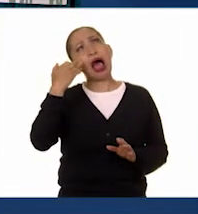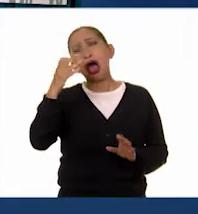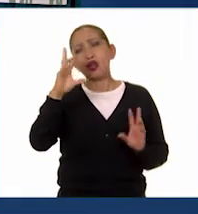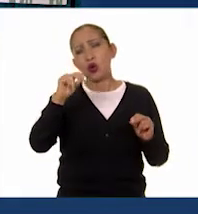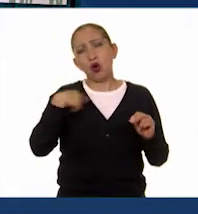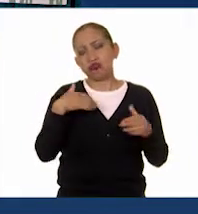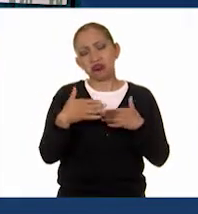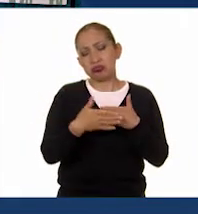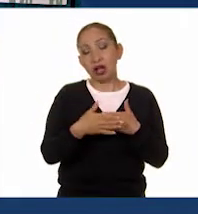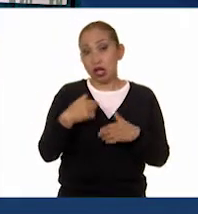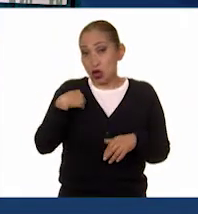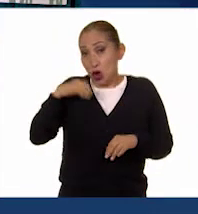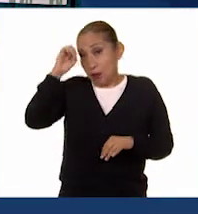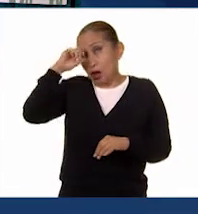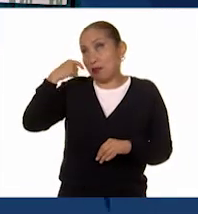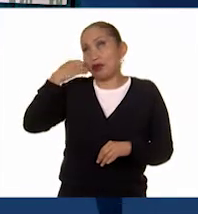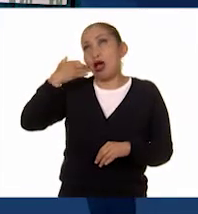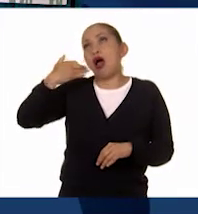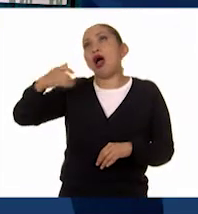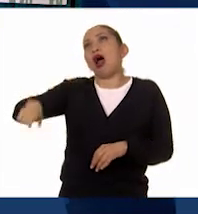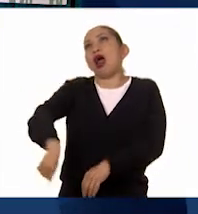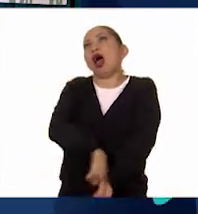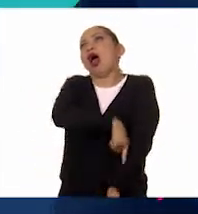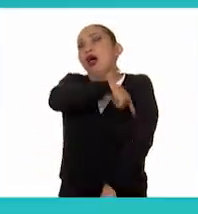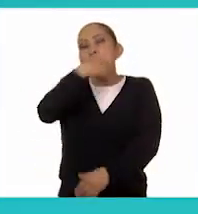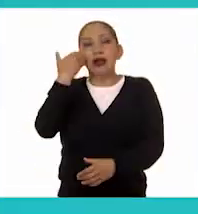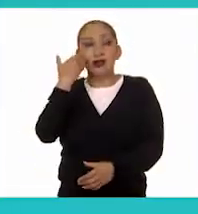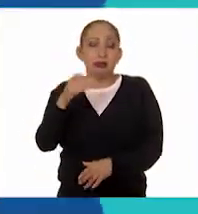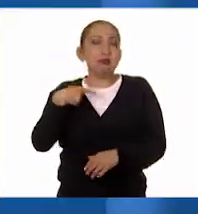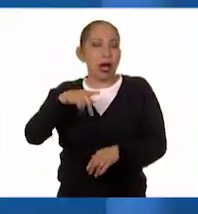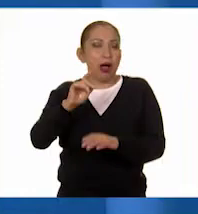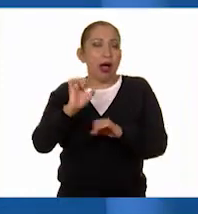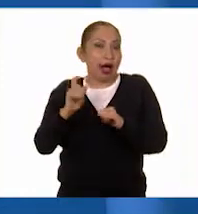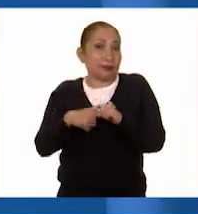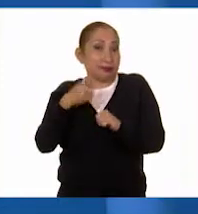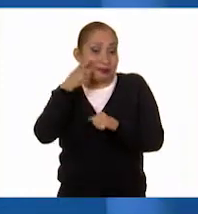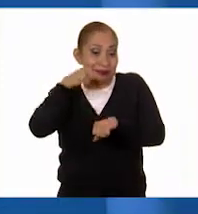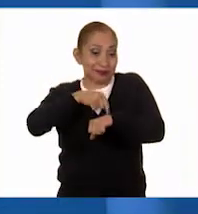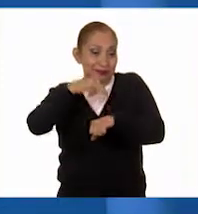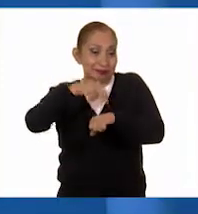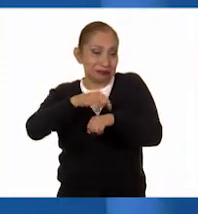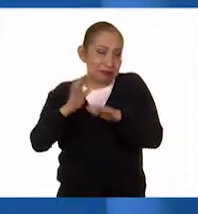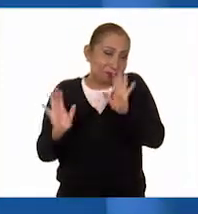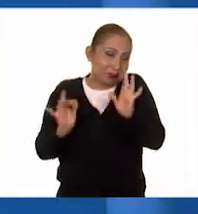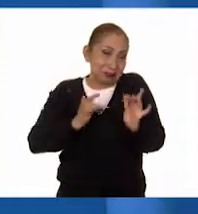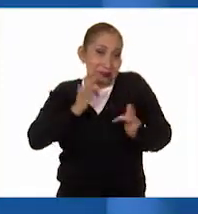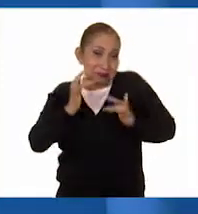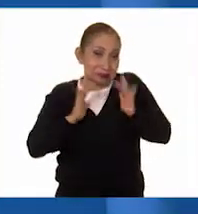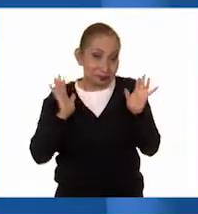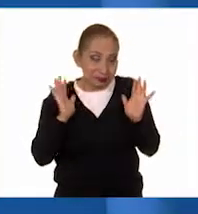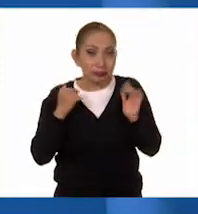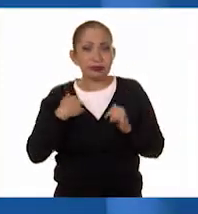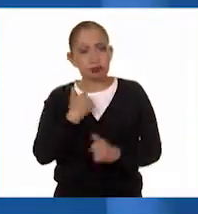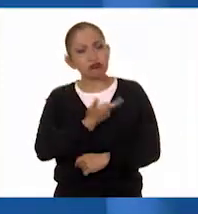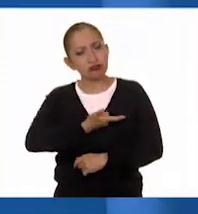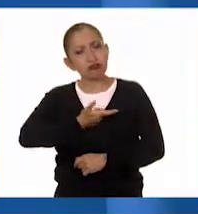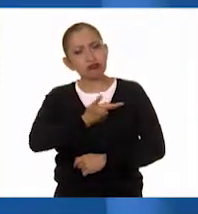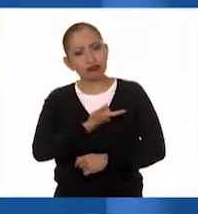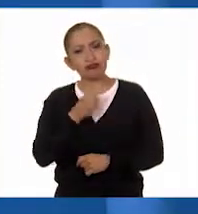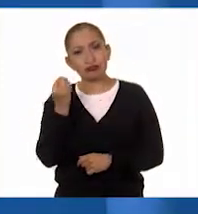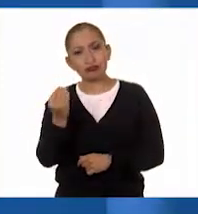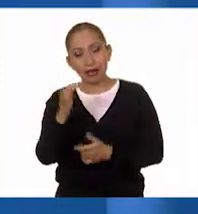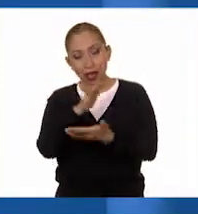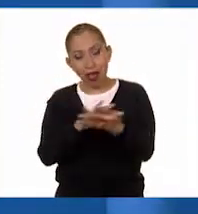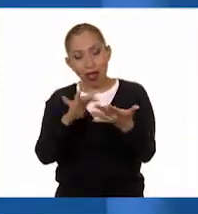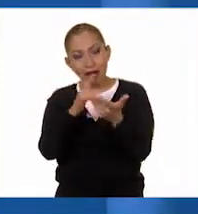María. Bueno, en mi opinión ha pasado una eternidad, aunque por algo dicen que el tiempo es relativo, ¿no? Bueno, a mí me entusiasma que leamos